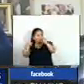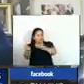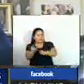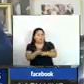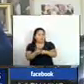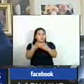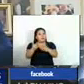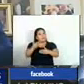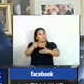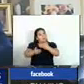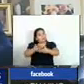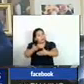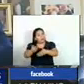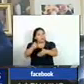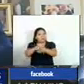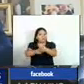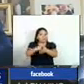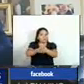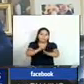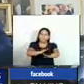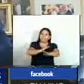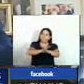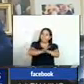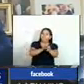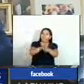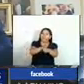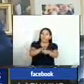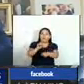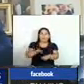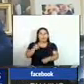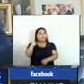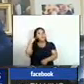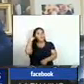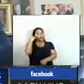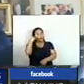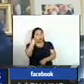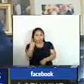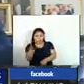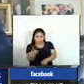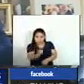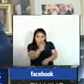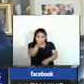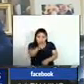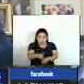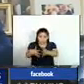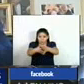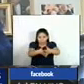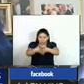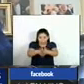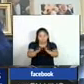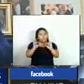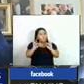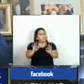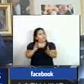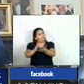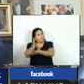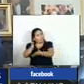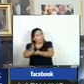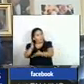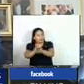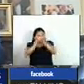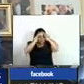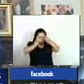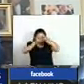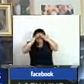medida que continuamos luchando contra el COVID-19 es aún más importante que los estadounidenses tengan acceso significativo a la